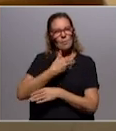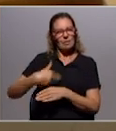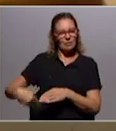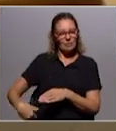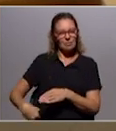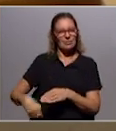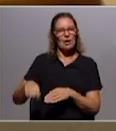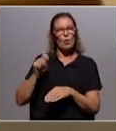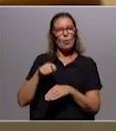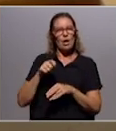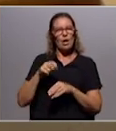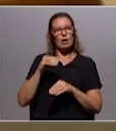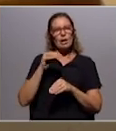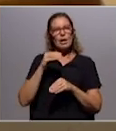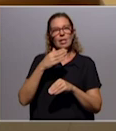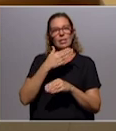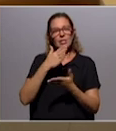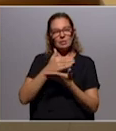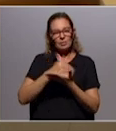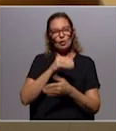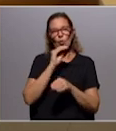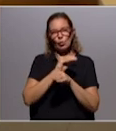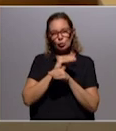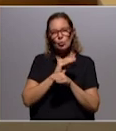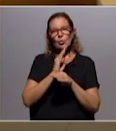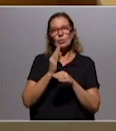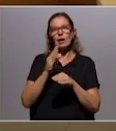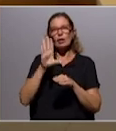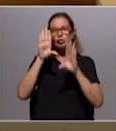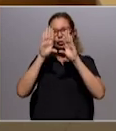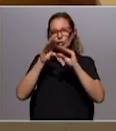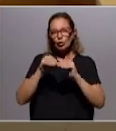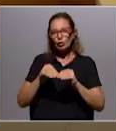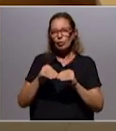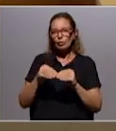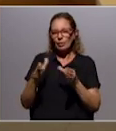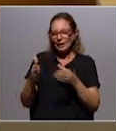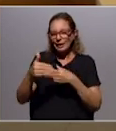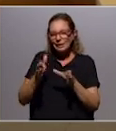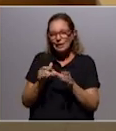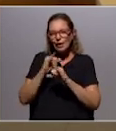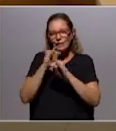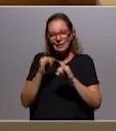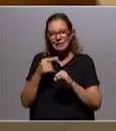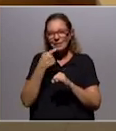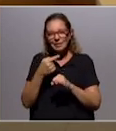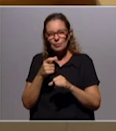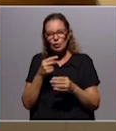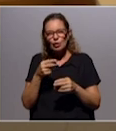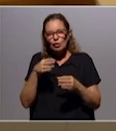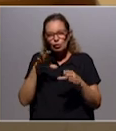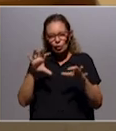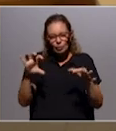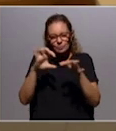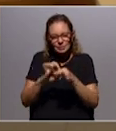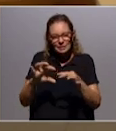de cultura por eso tenemos este todo lo que nosotros llamamos la cajita feliz lo que está entre el jurado depende en todo la intendencia